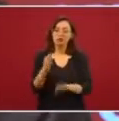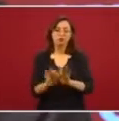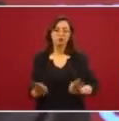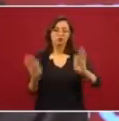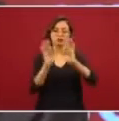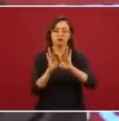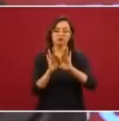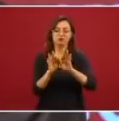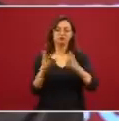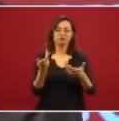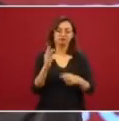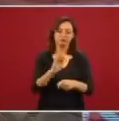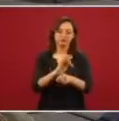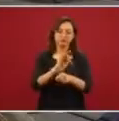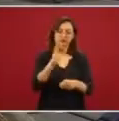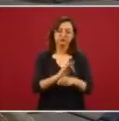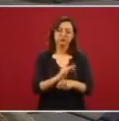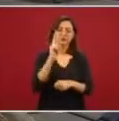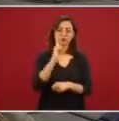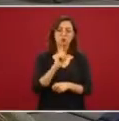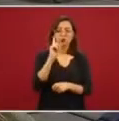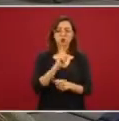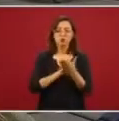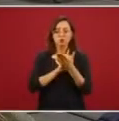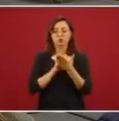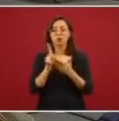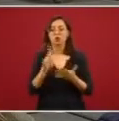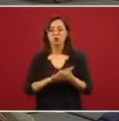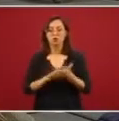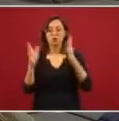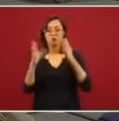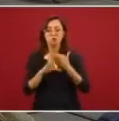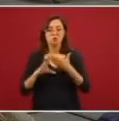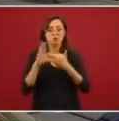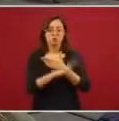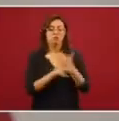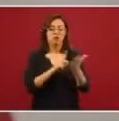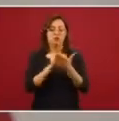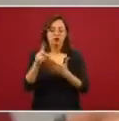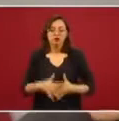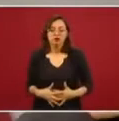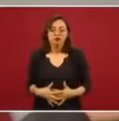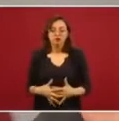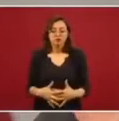que es la protección de las mujeres y su derecho a una vida libre de violencia y sus derechos reproductivos